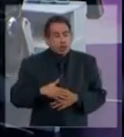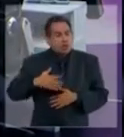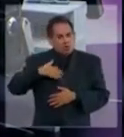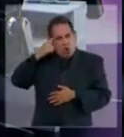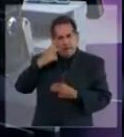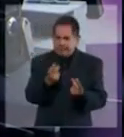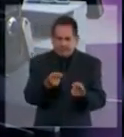jalar a trabajar